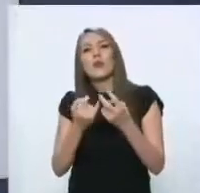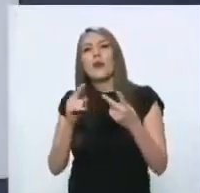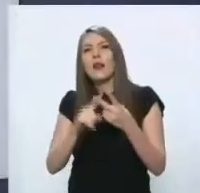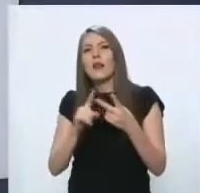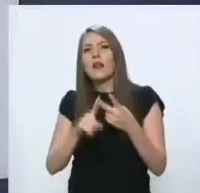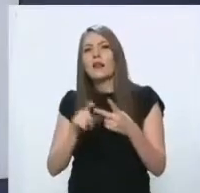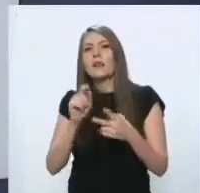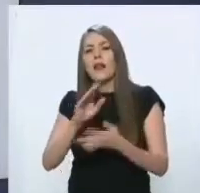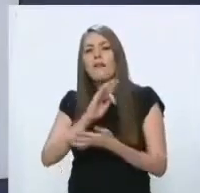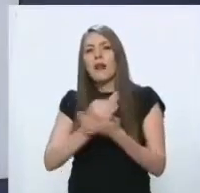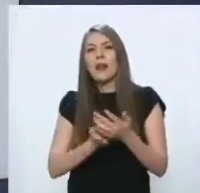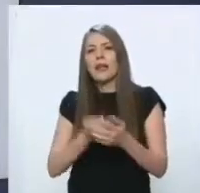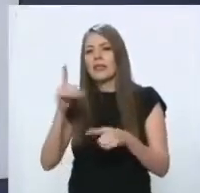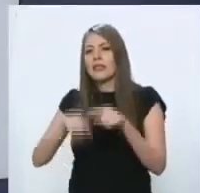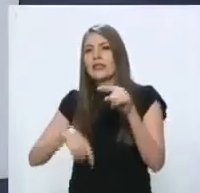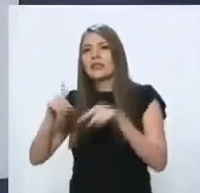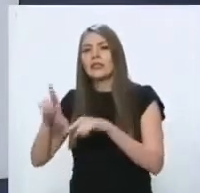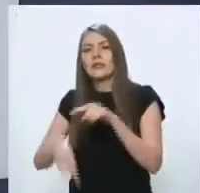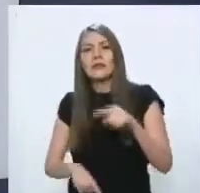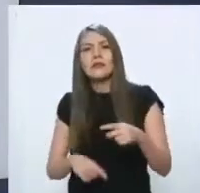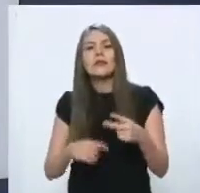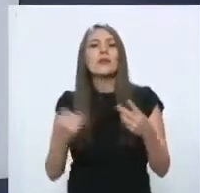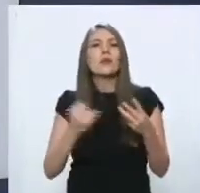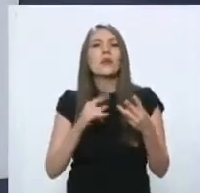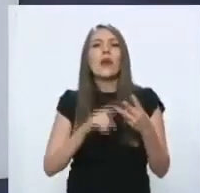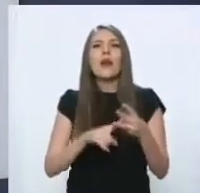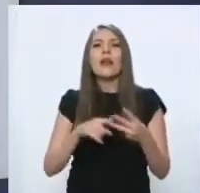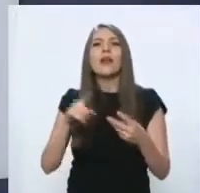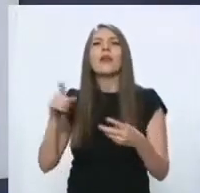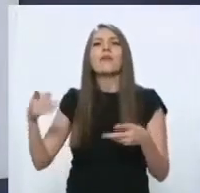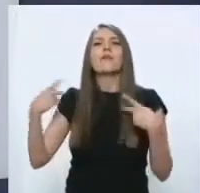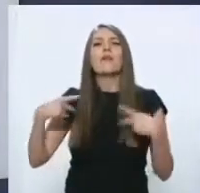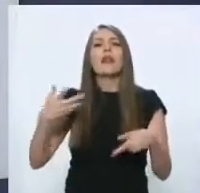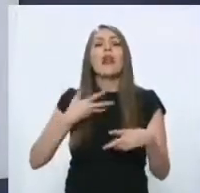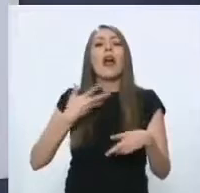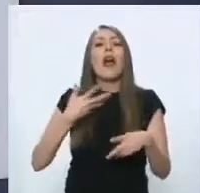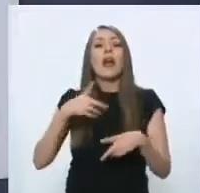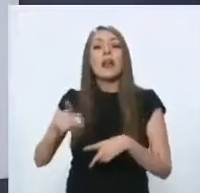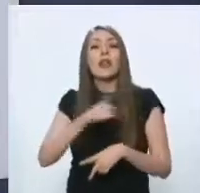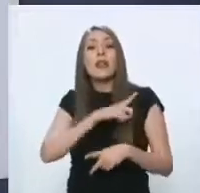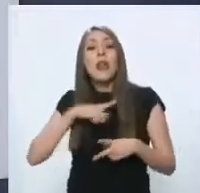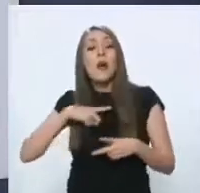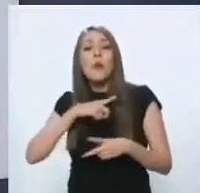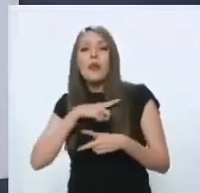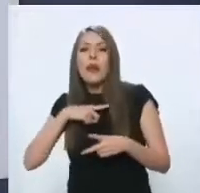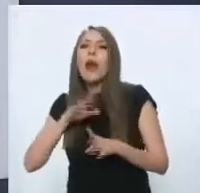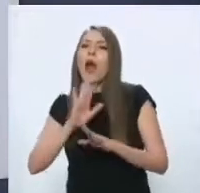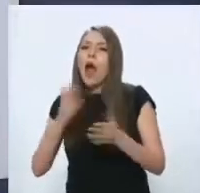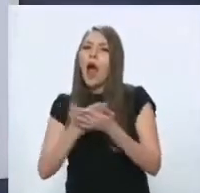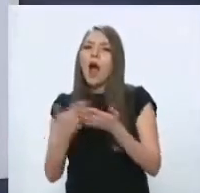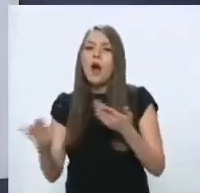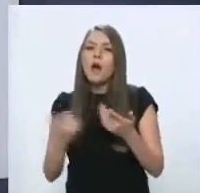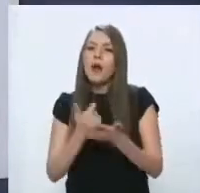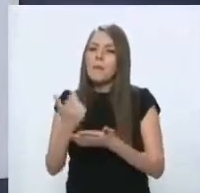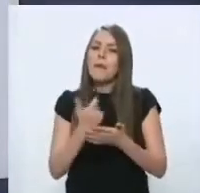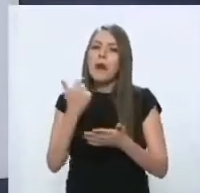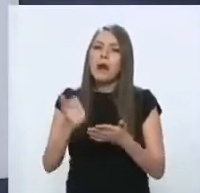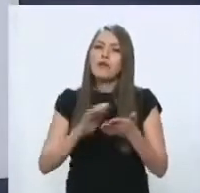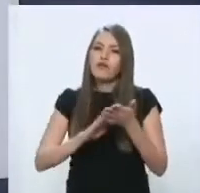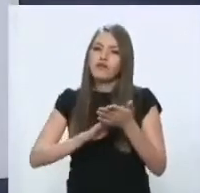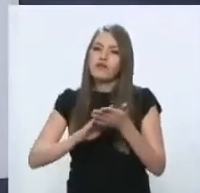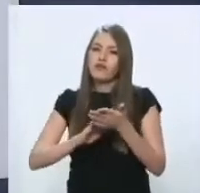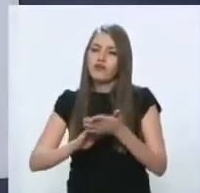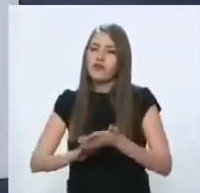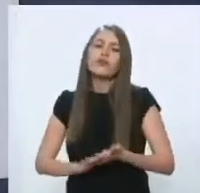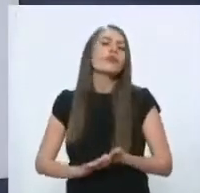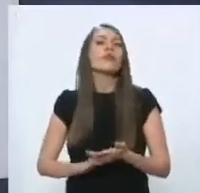parte. Y bueno, pues para aquellos que tenían adeudos, que varios ya se están poniendo al corriente, que lo están haciendo principalmente grandes empresas, va